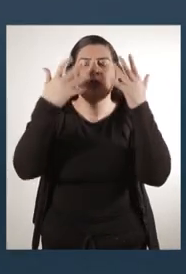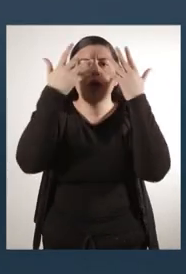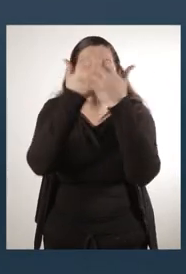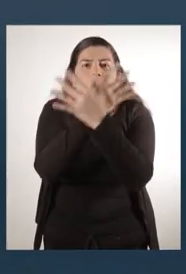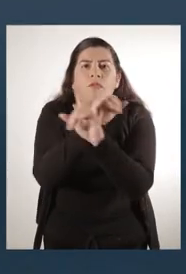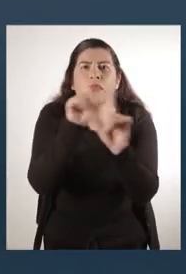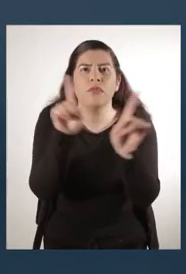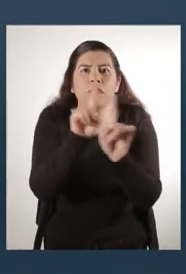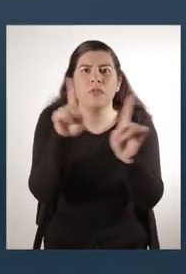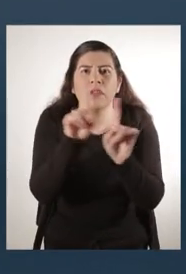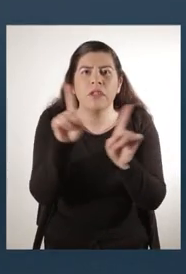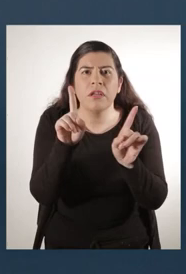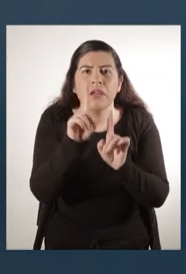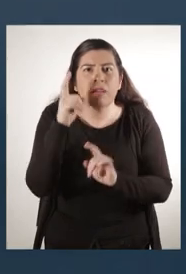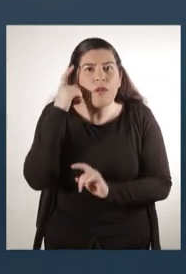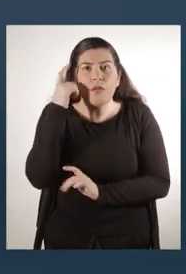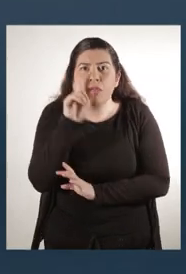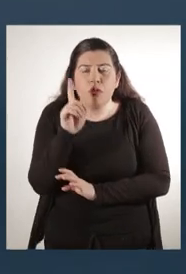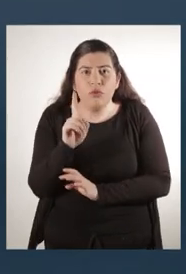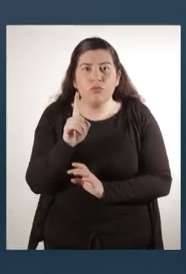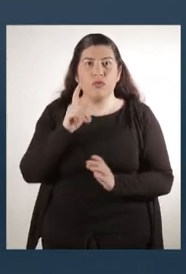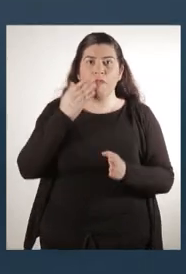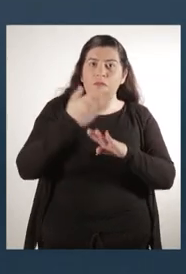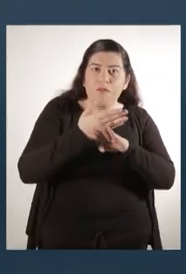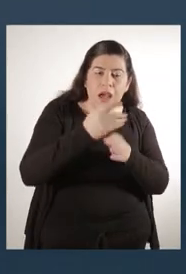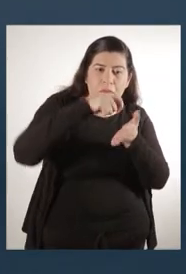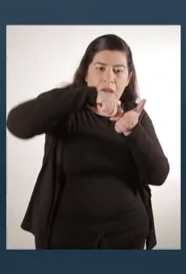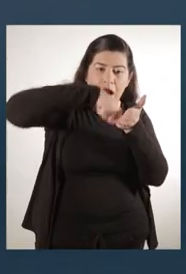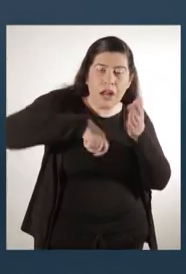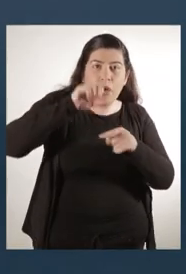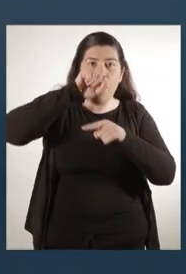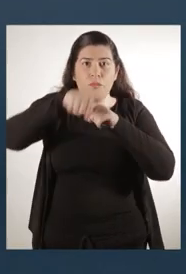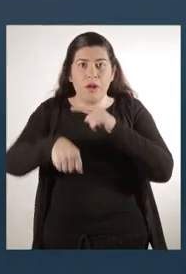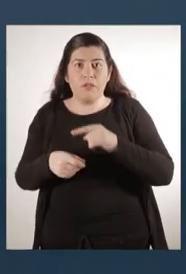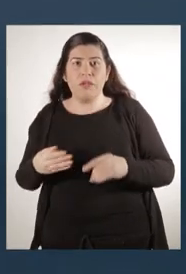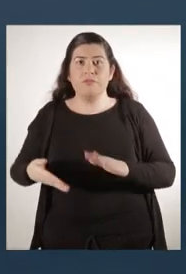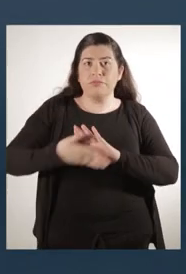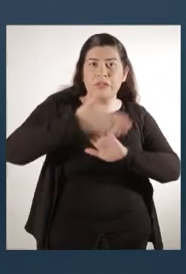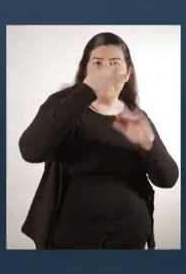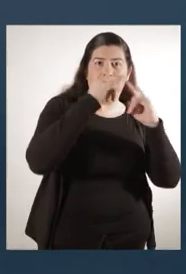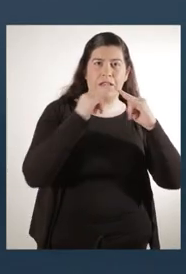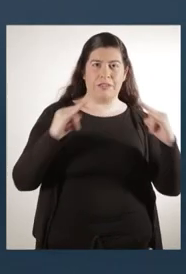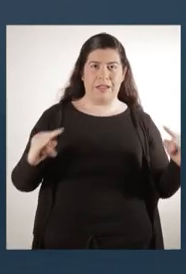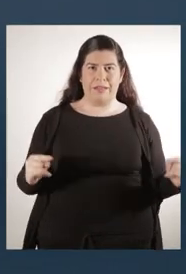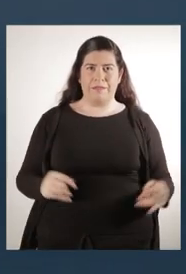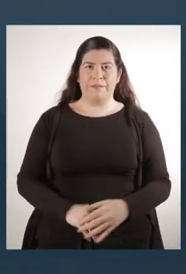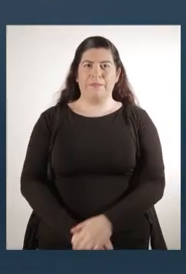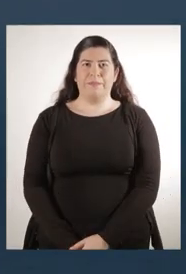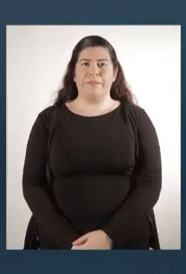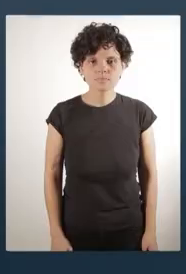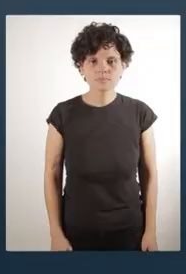del apruebo. No te vayas a confundirte con la cera, chileno. Tú vas y tú marcas y tu apruebo, te volví para la chaga.